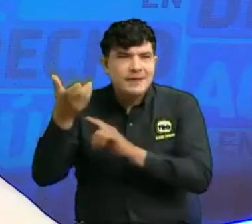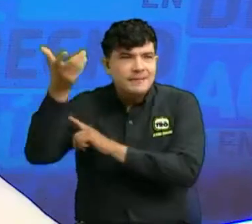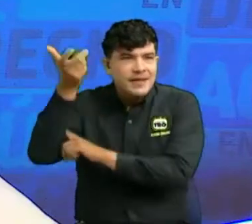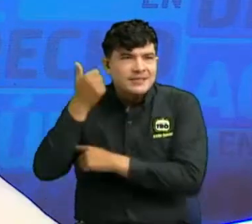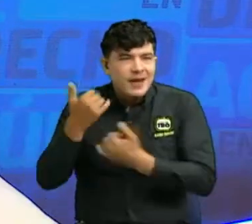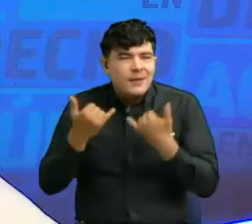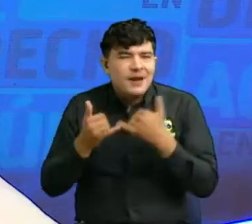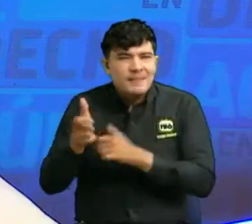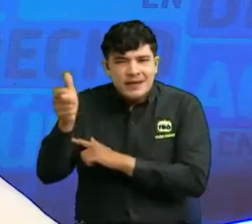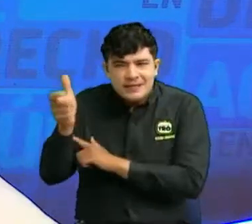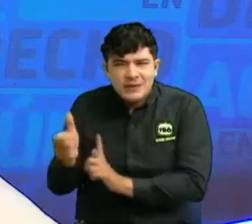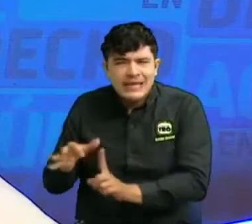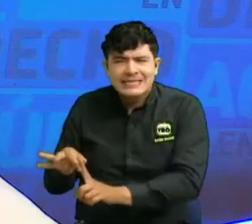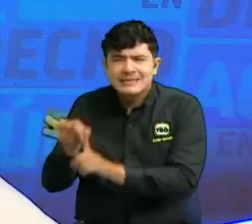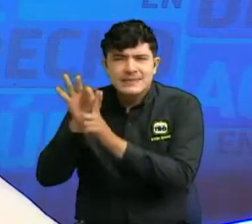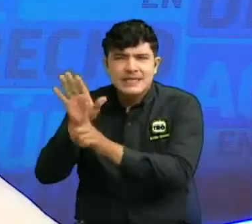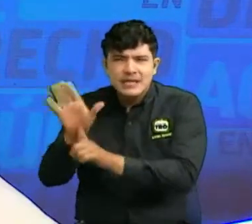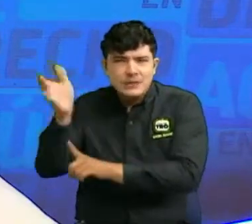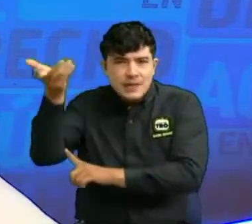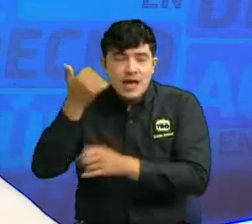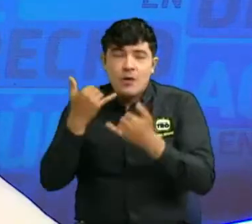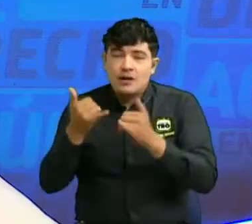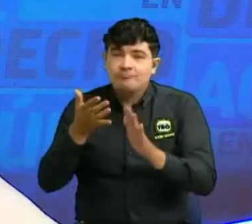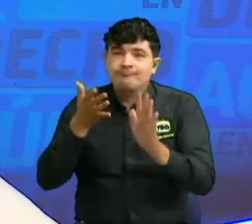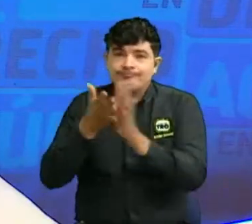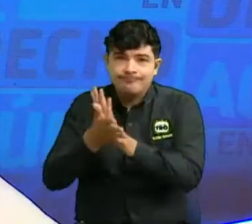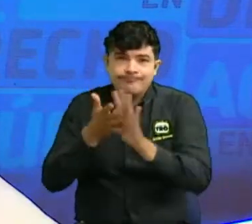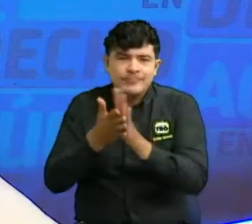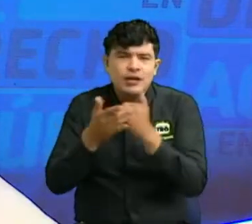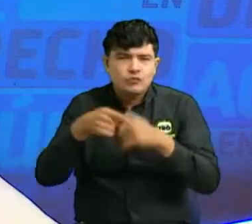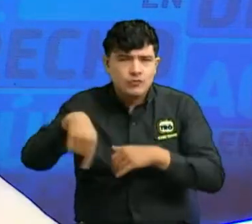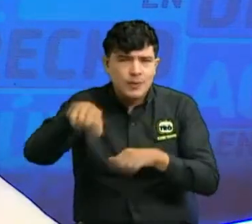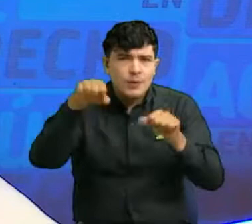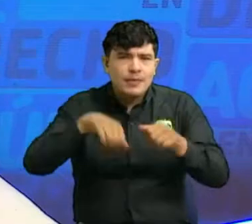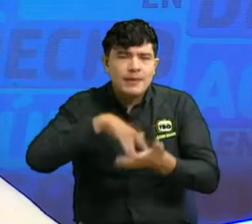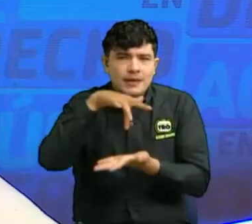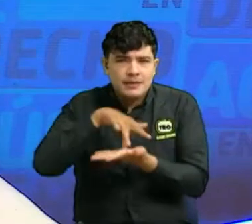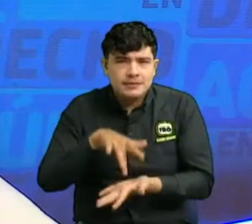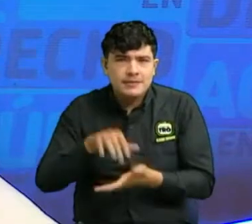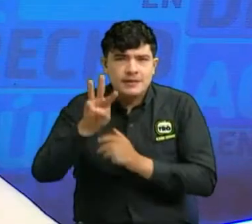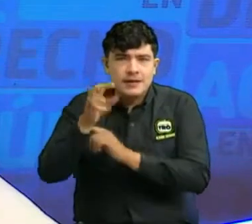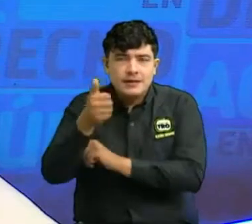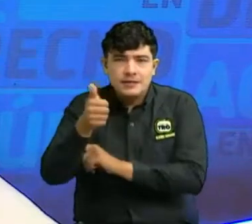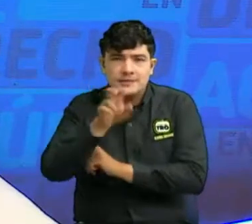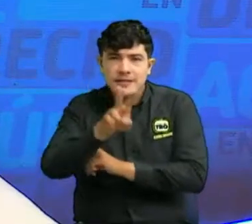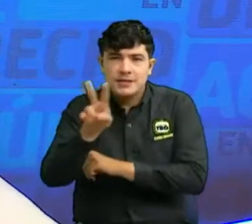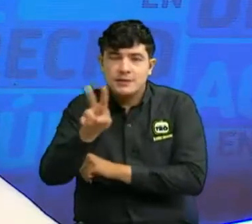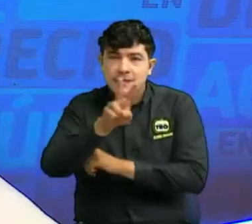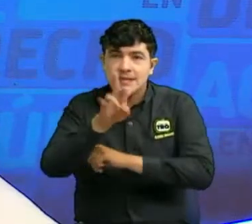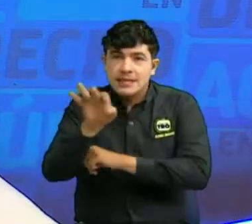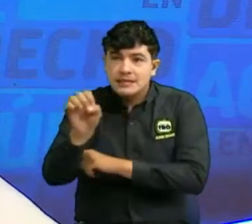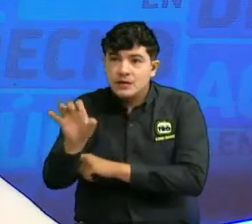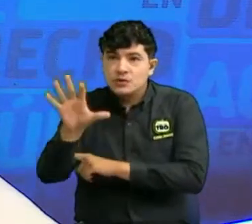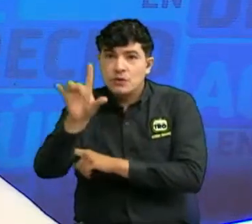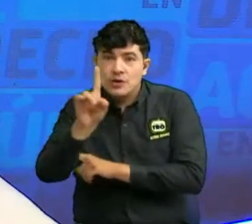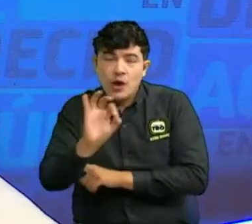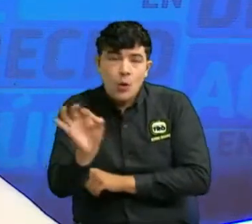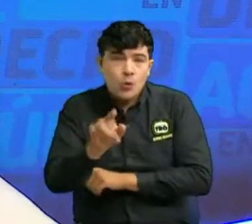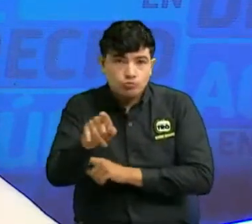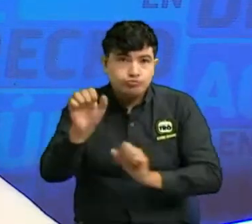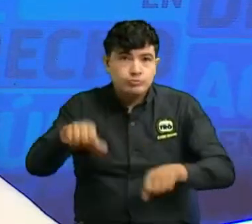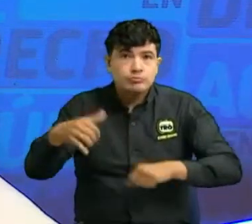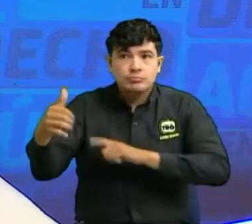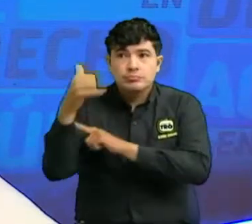porque usted lo ha pedido. Recuerde que puede participar a través del 310-22-23-051, también lo puede hacer a través del